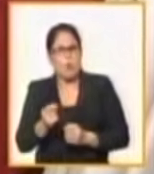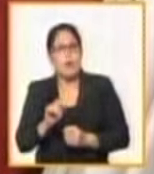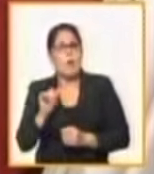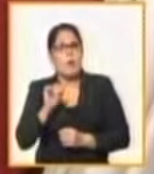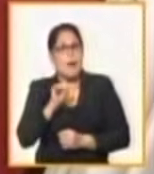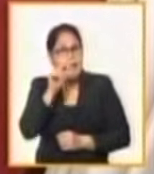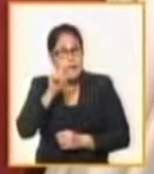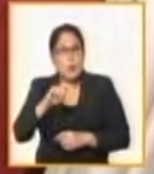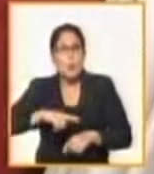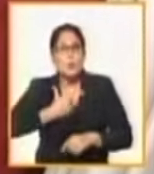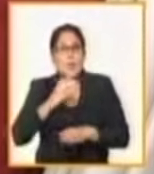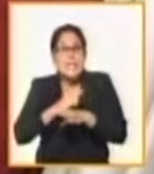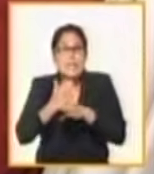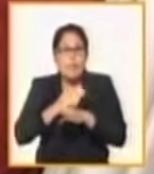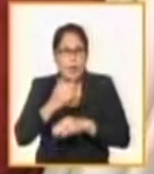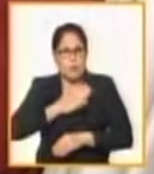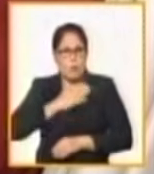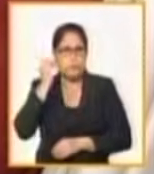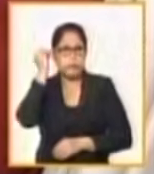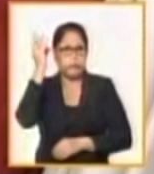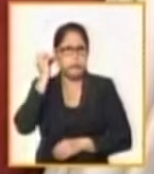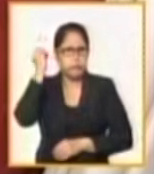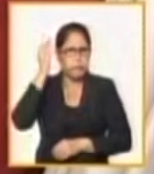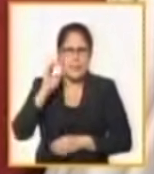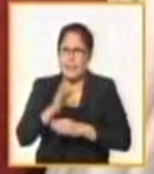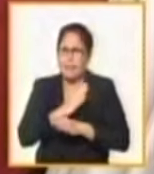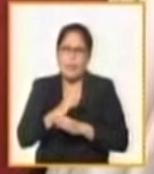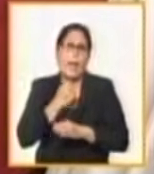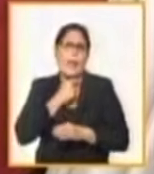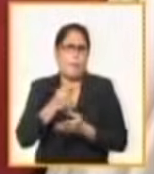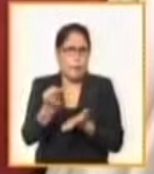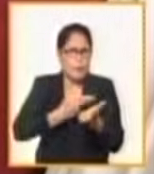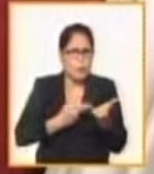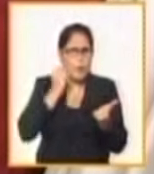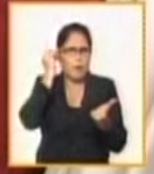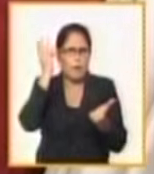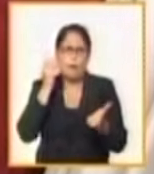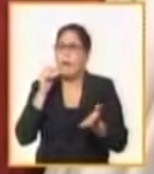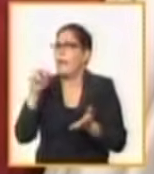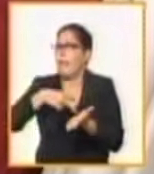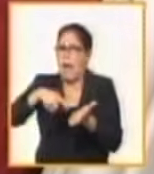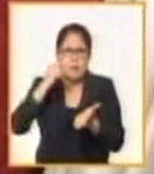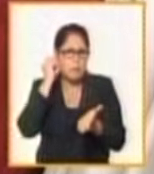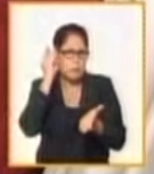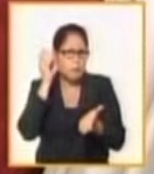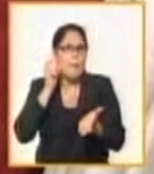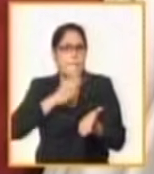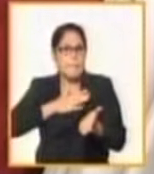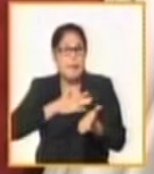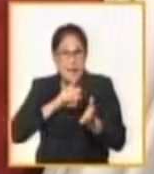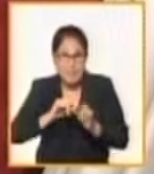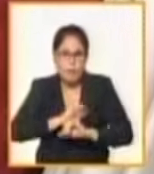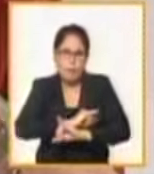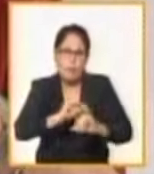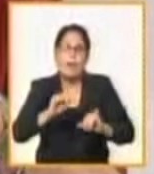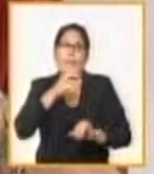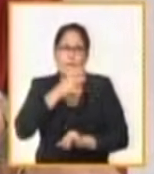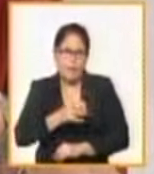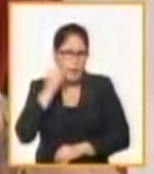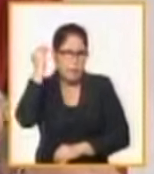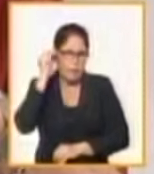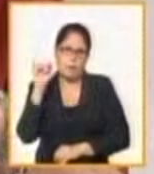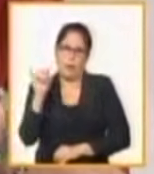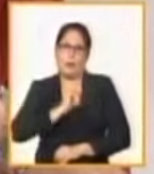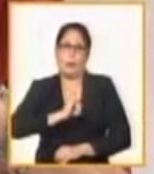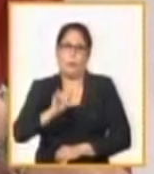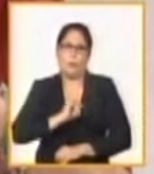creadora, y esa energía creadora apareció ahí y la proyectó Fidel. Fidel de